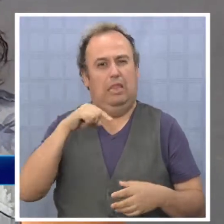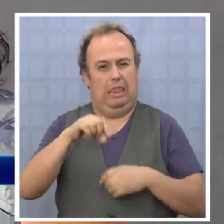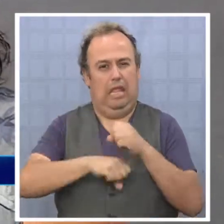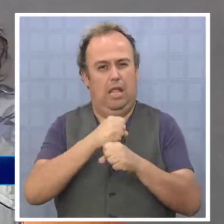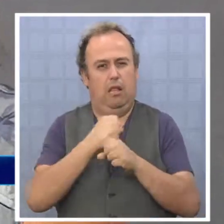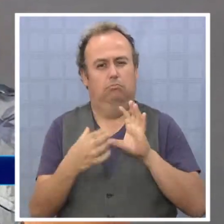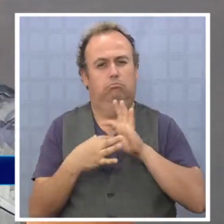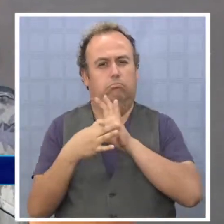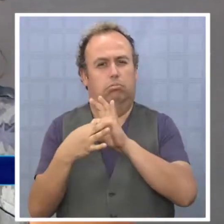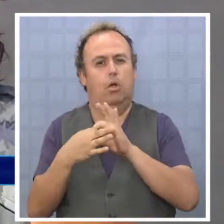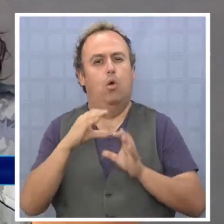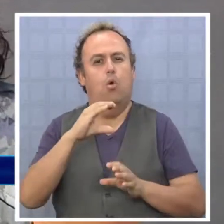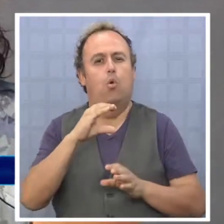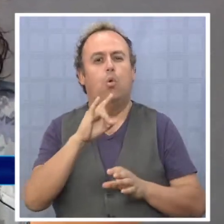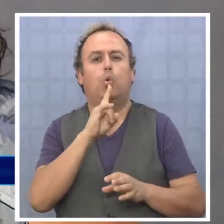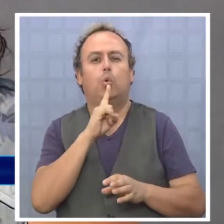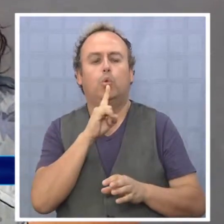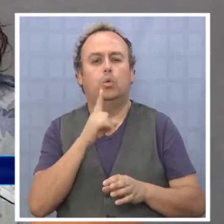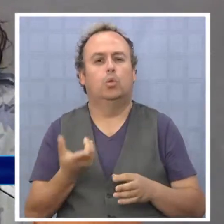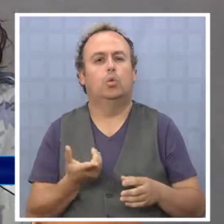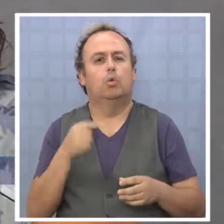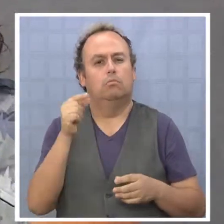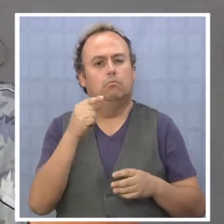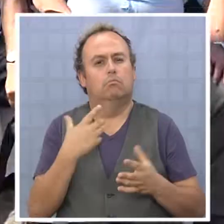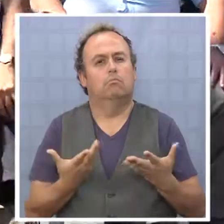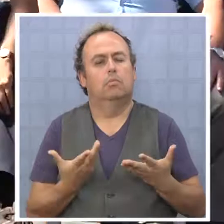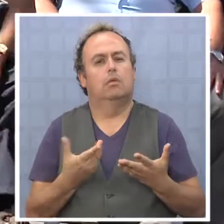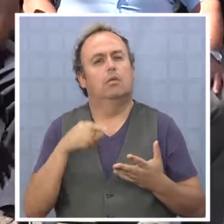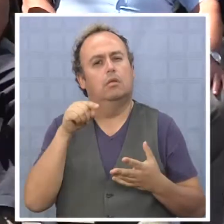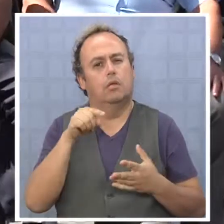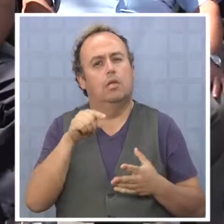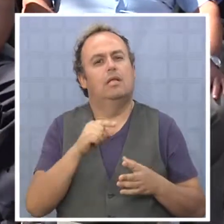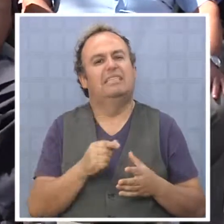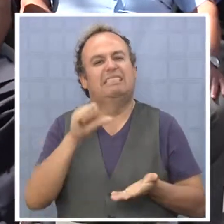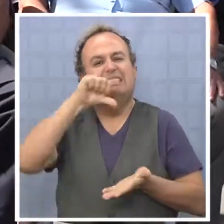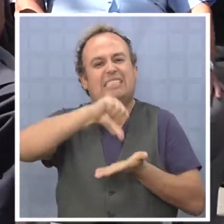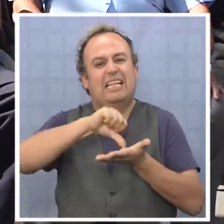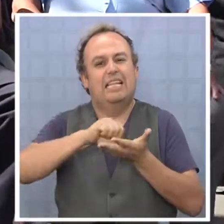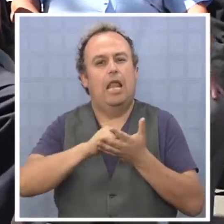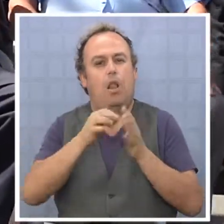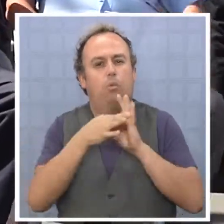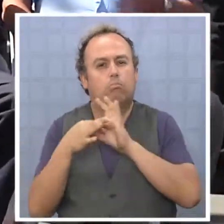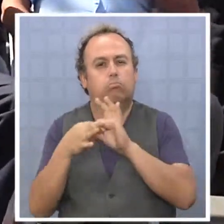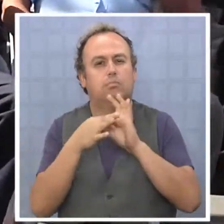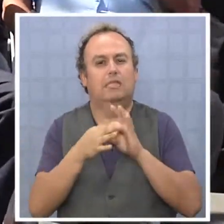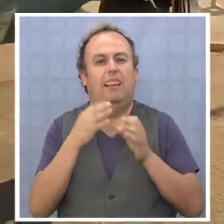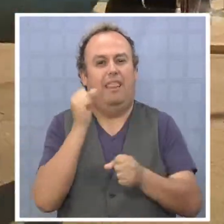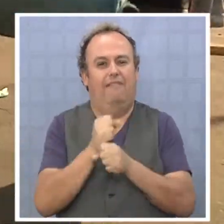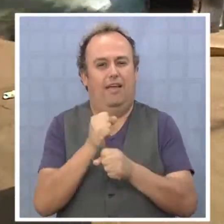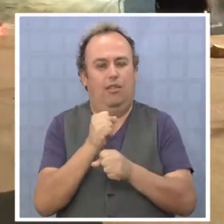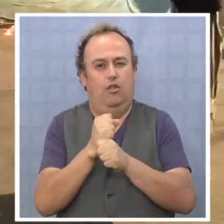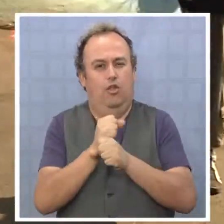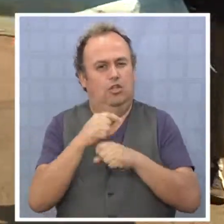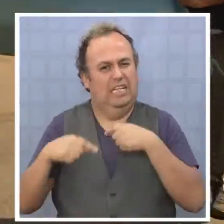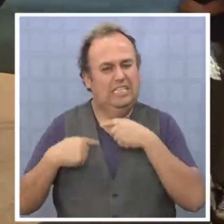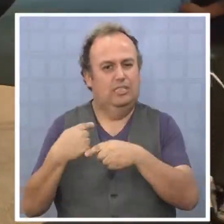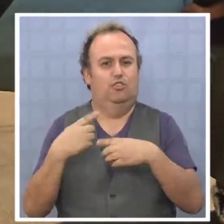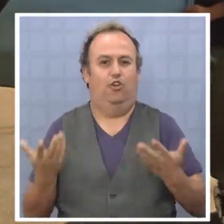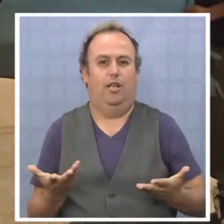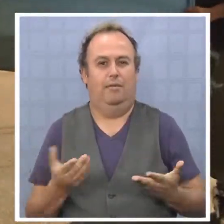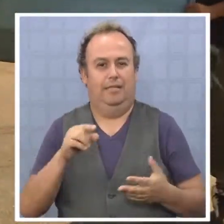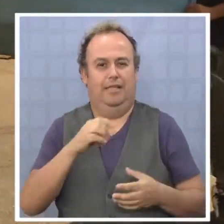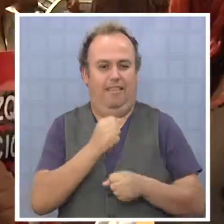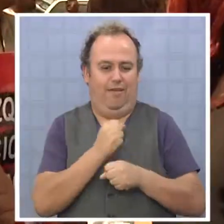este año unirnos a la Central Unitaria de Trabajadores, resaltando a esta como la unidad histórica, como la organización histórica de los trabajadores de